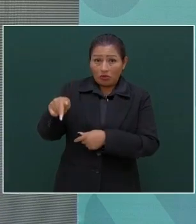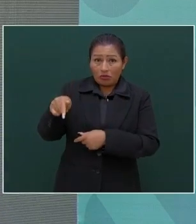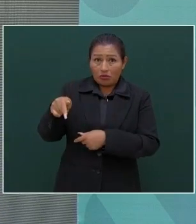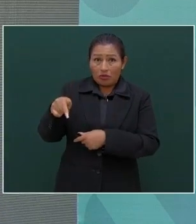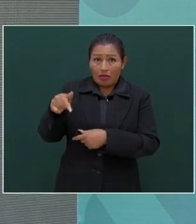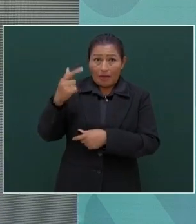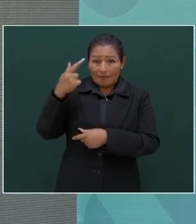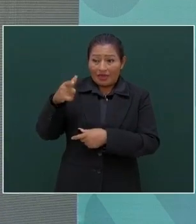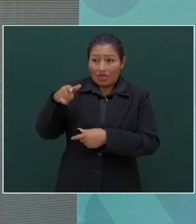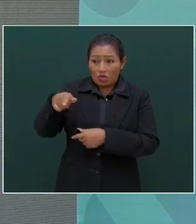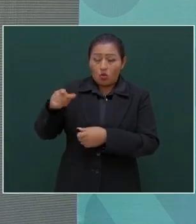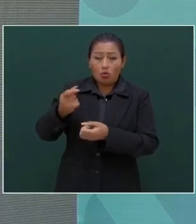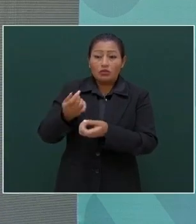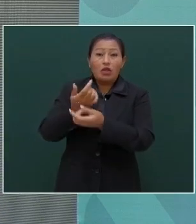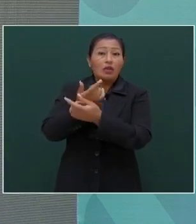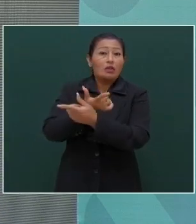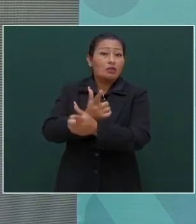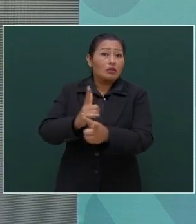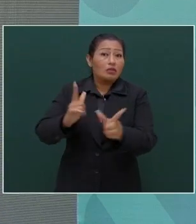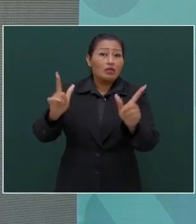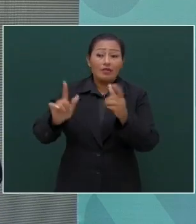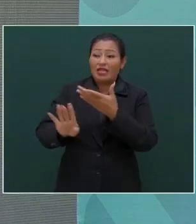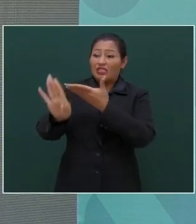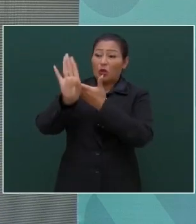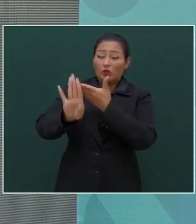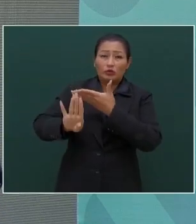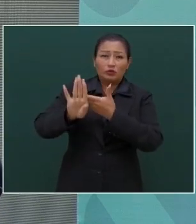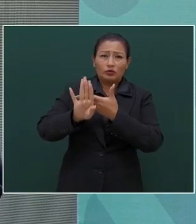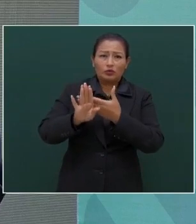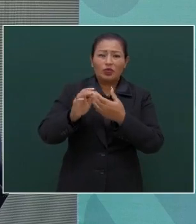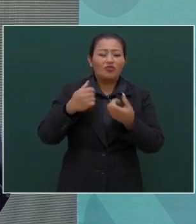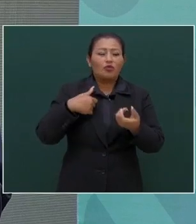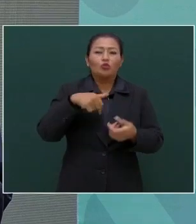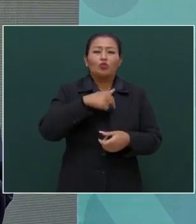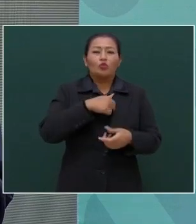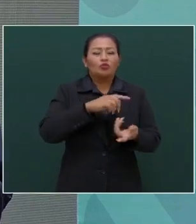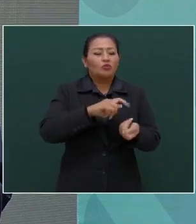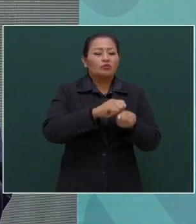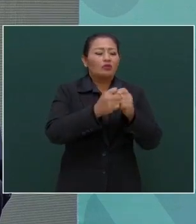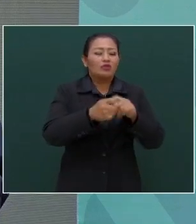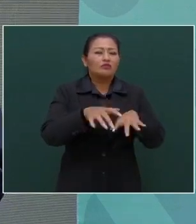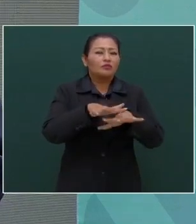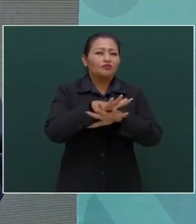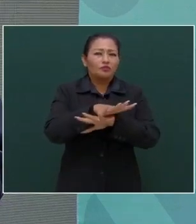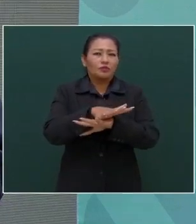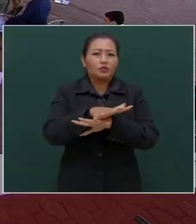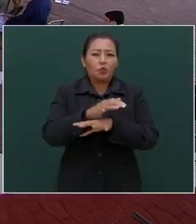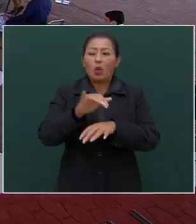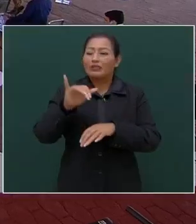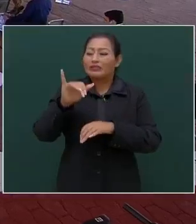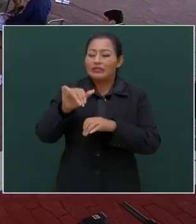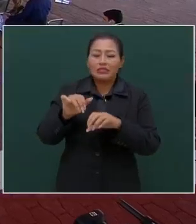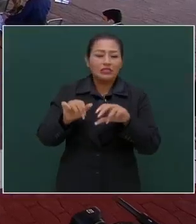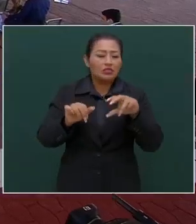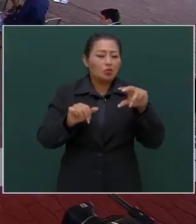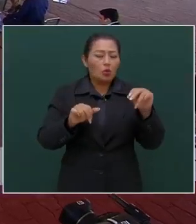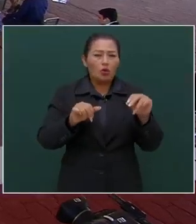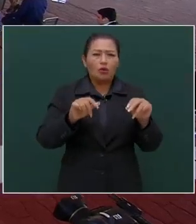que esté abierta en contra de las transformaciones, o que sí o que